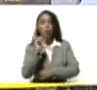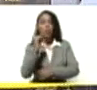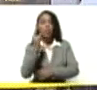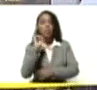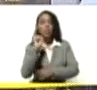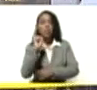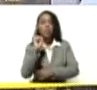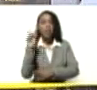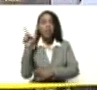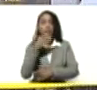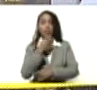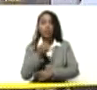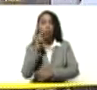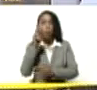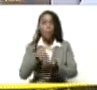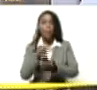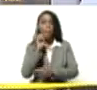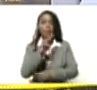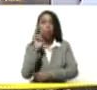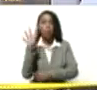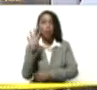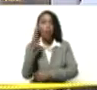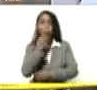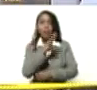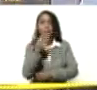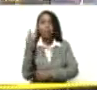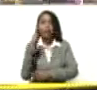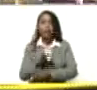y en diciembre de 2024 el bicentenario